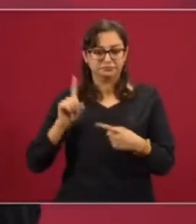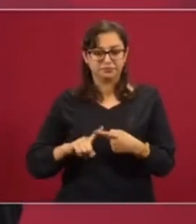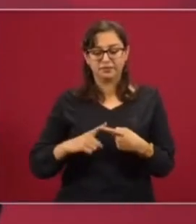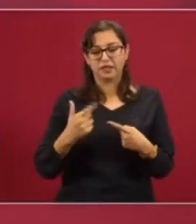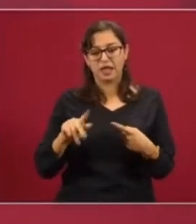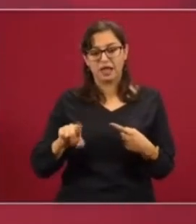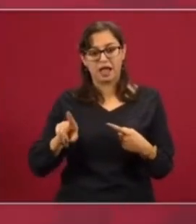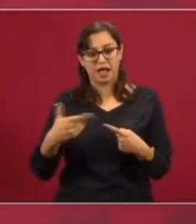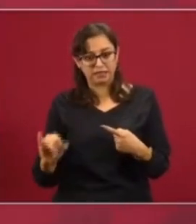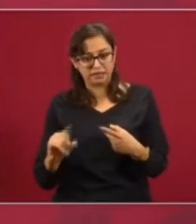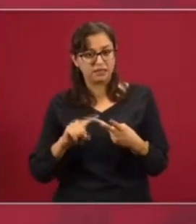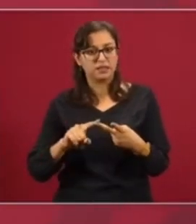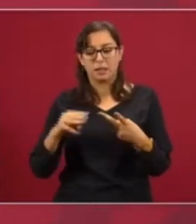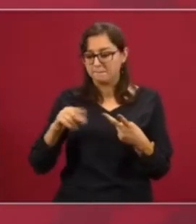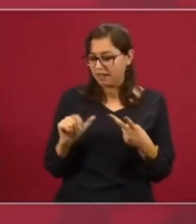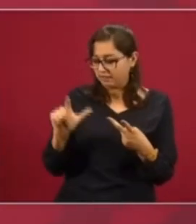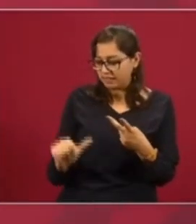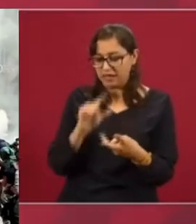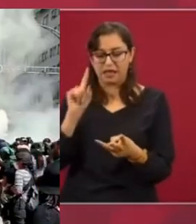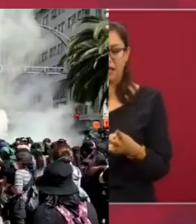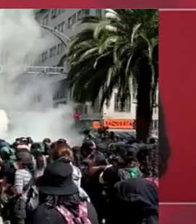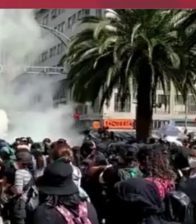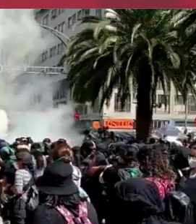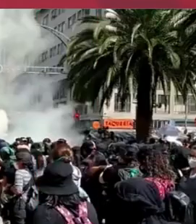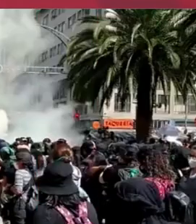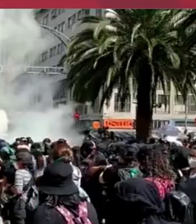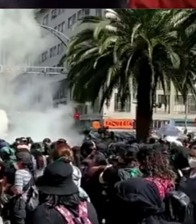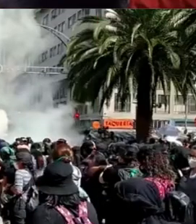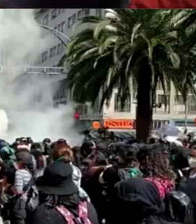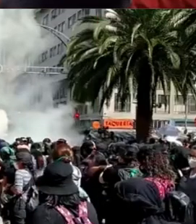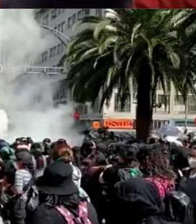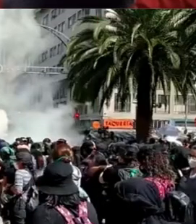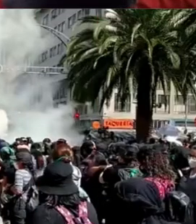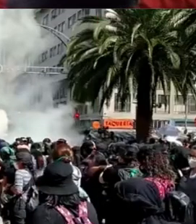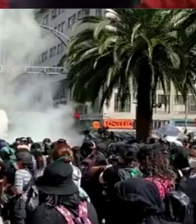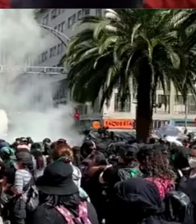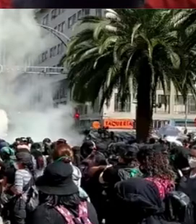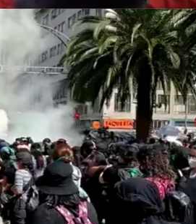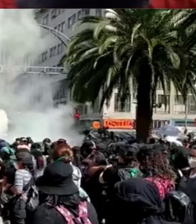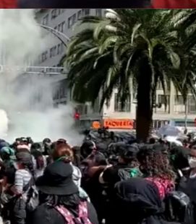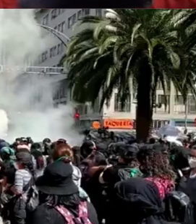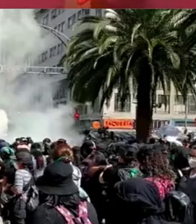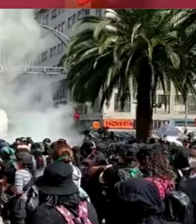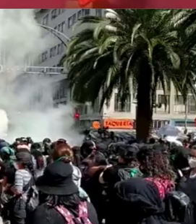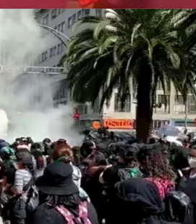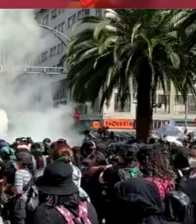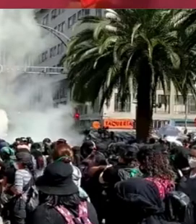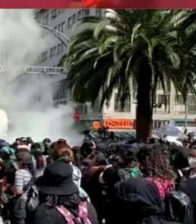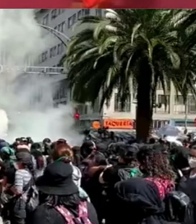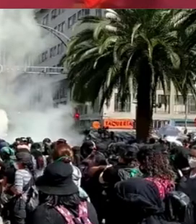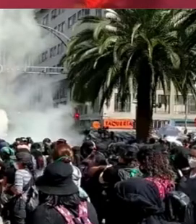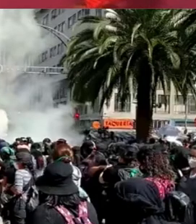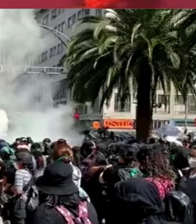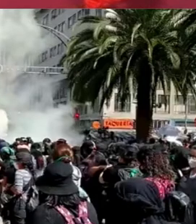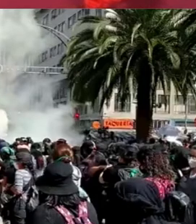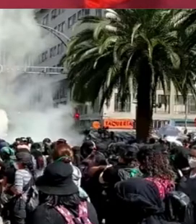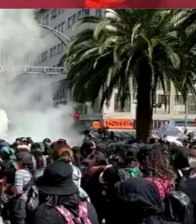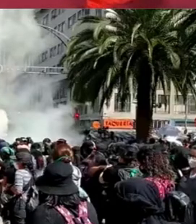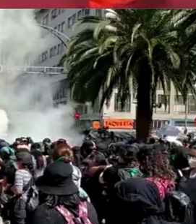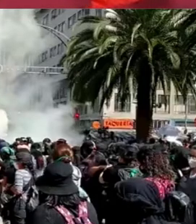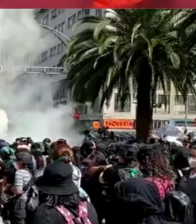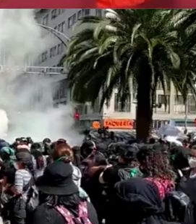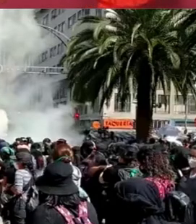Gandhi y Mandela y Luther King y todos los luchadores. O sea, yo no creo en la